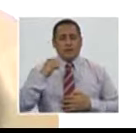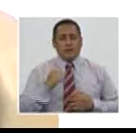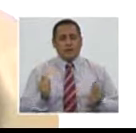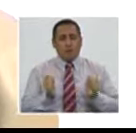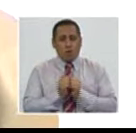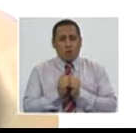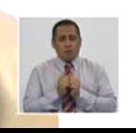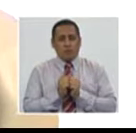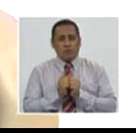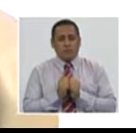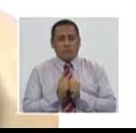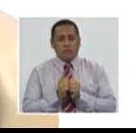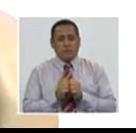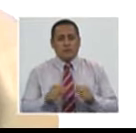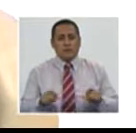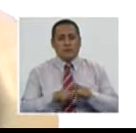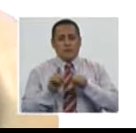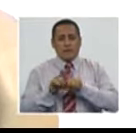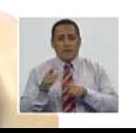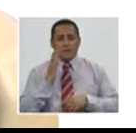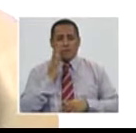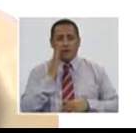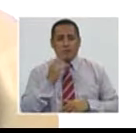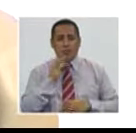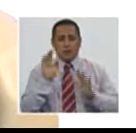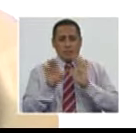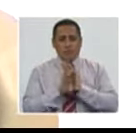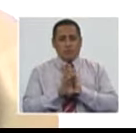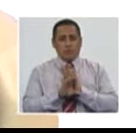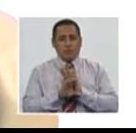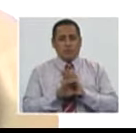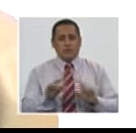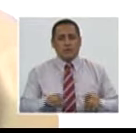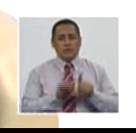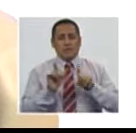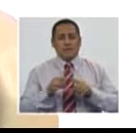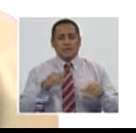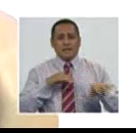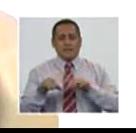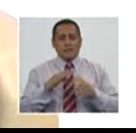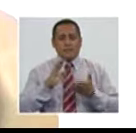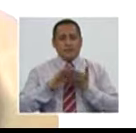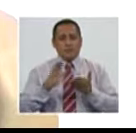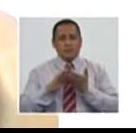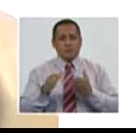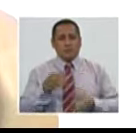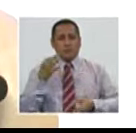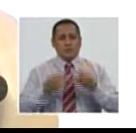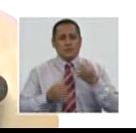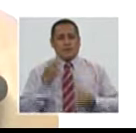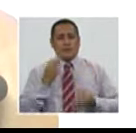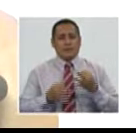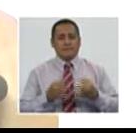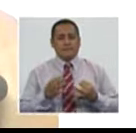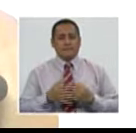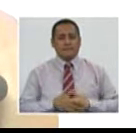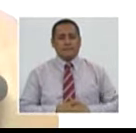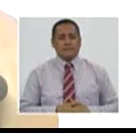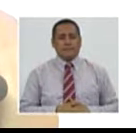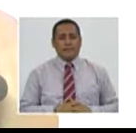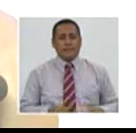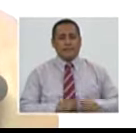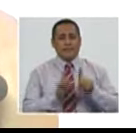viaje con este acompañado de la madre por ejemplo este tiene que hacer la autorización vía judicial